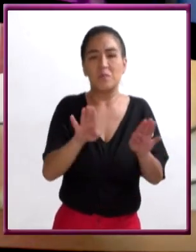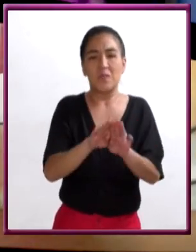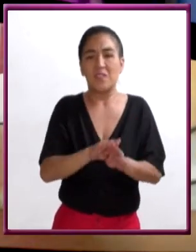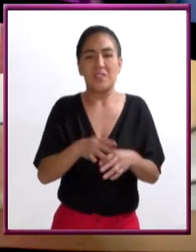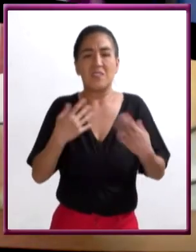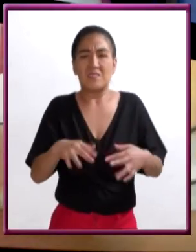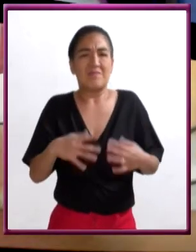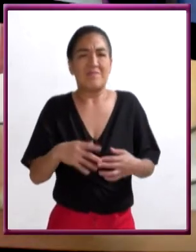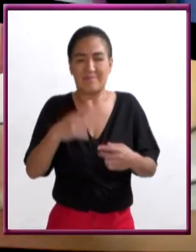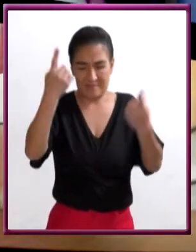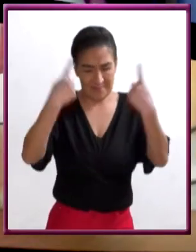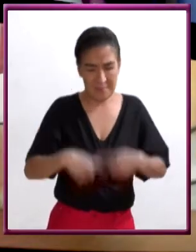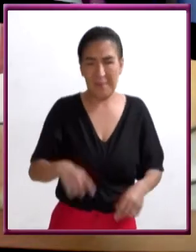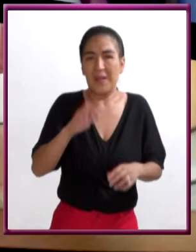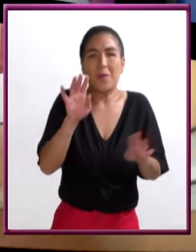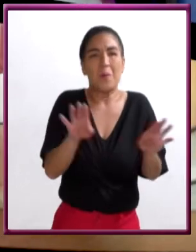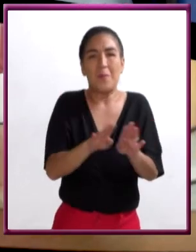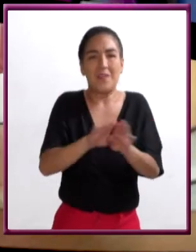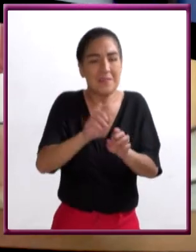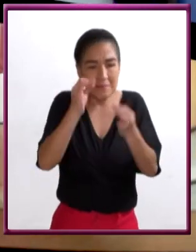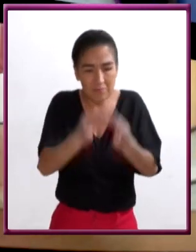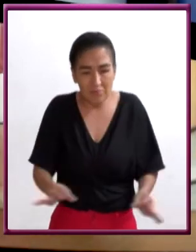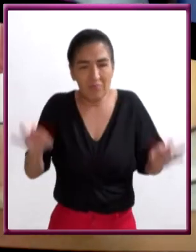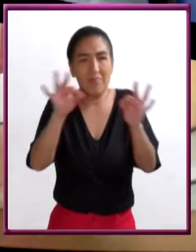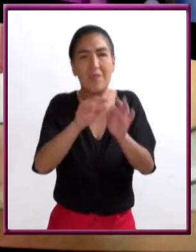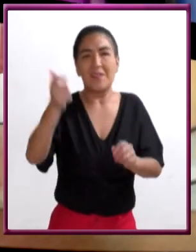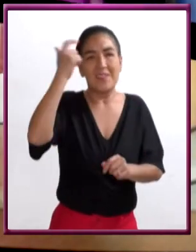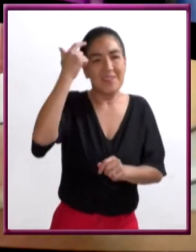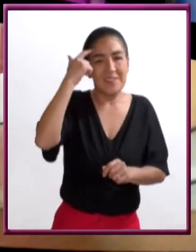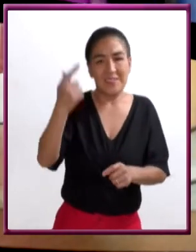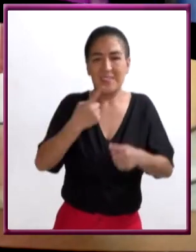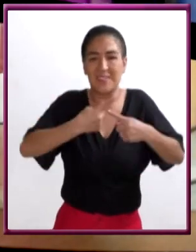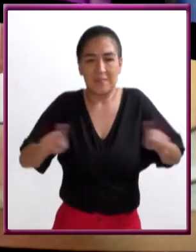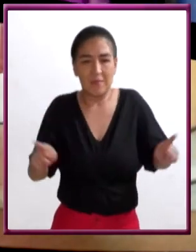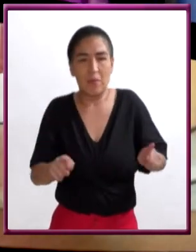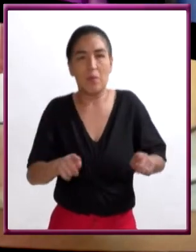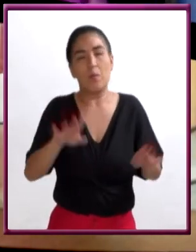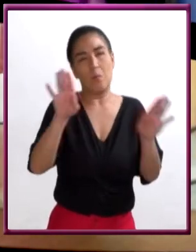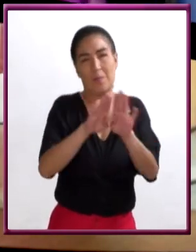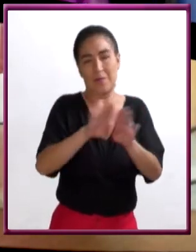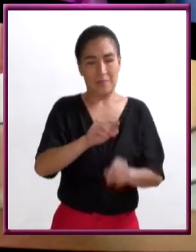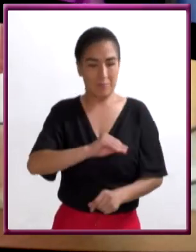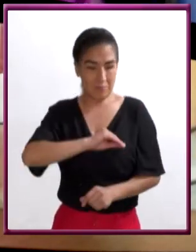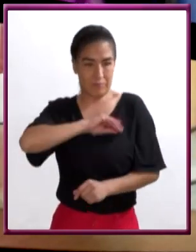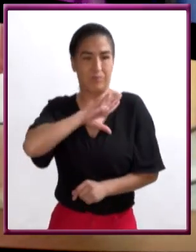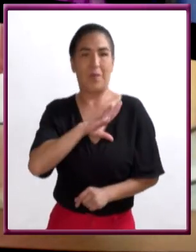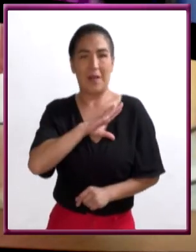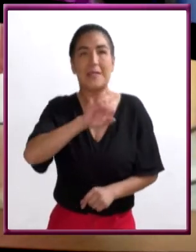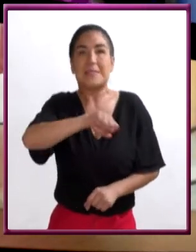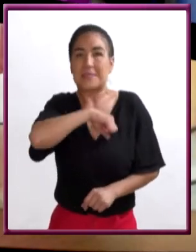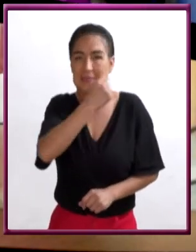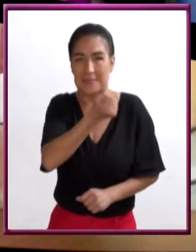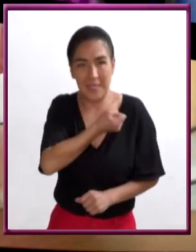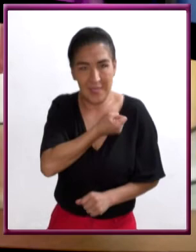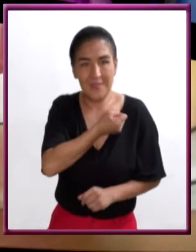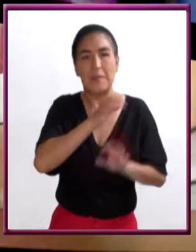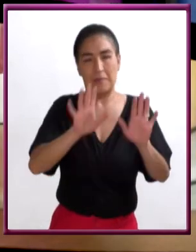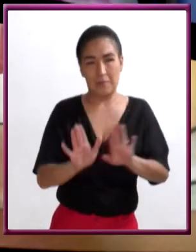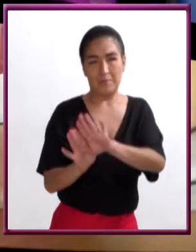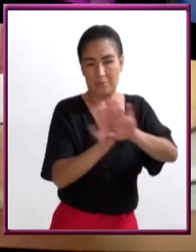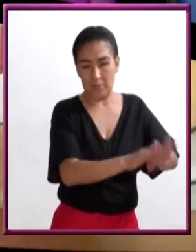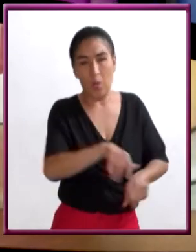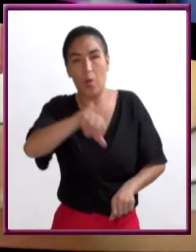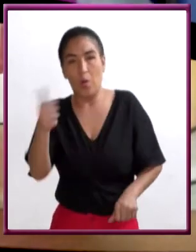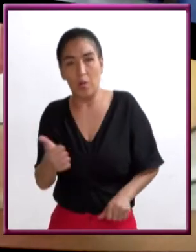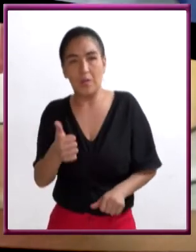sentido completamente desproporcionado de su propia importancia. O sea, una cosa es tener una autoestima saludable y